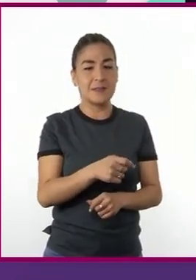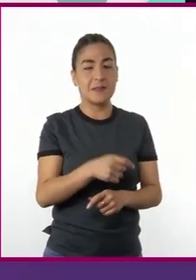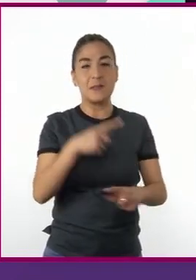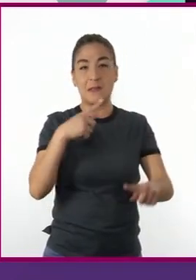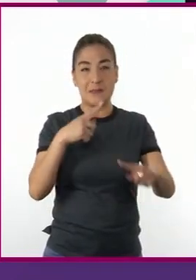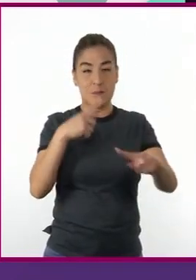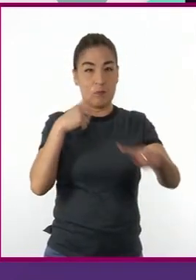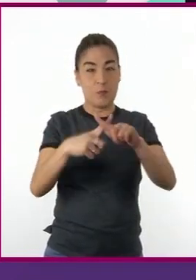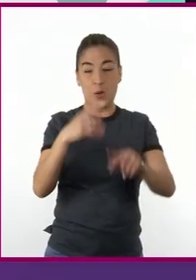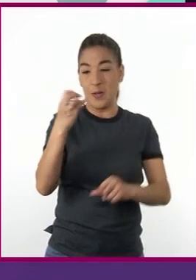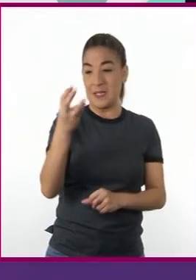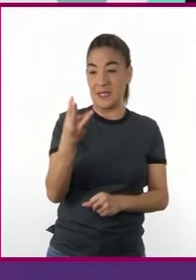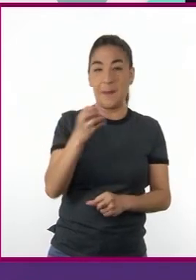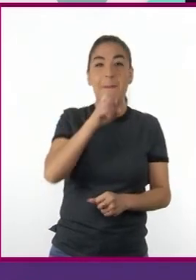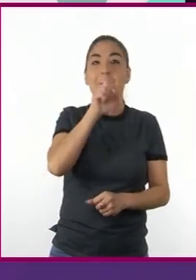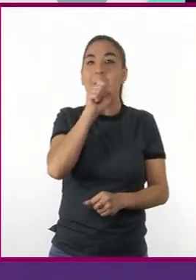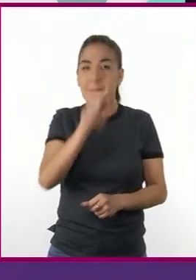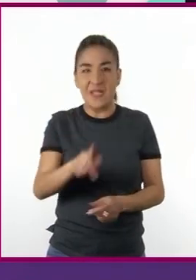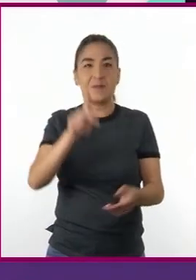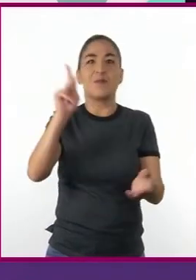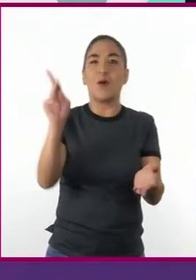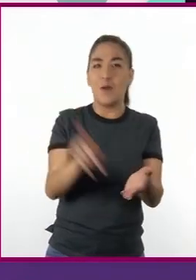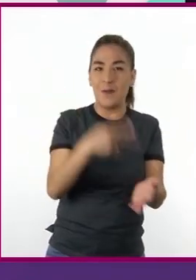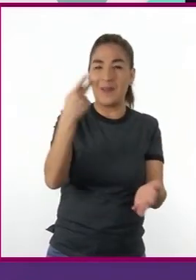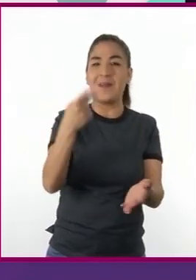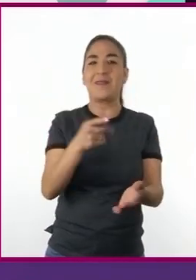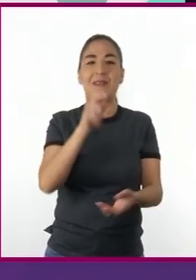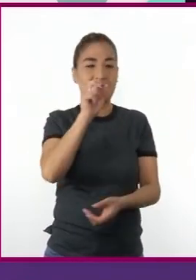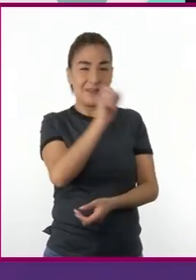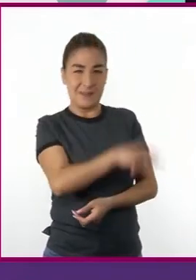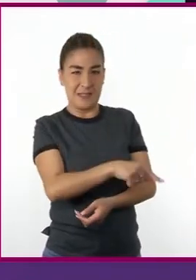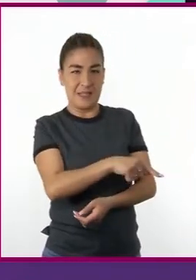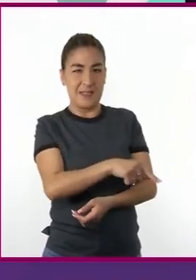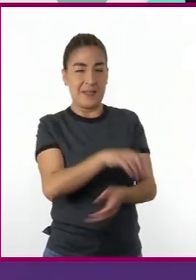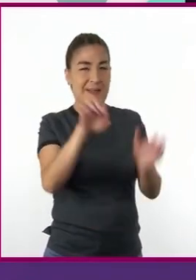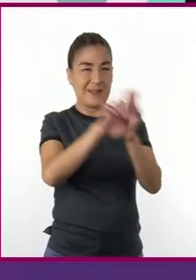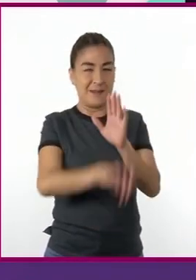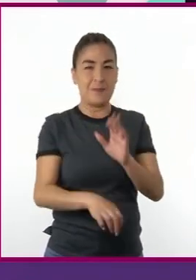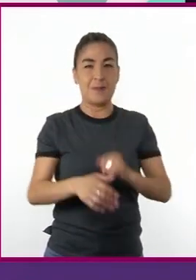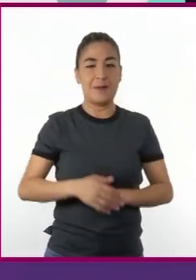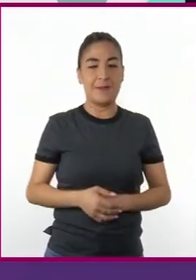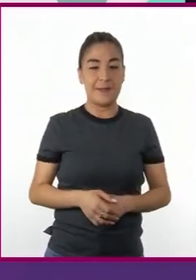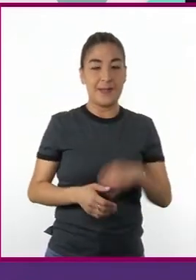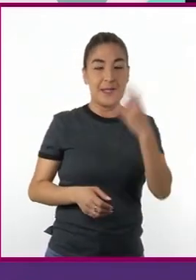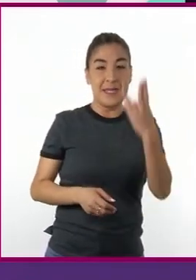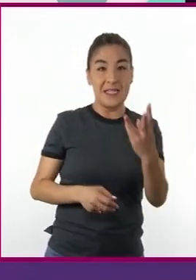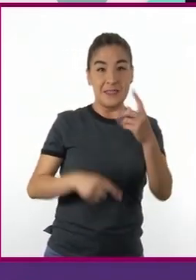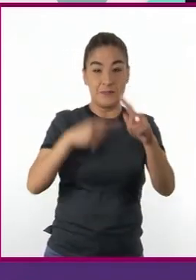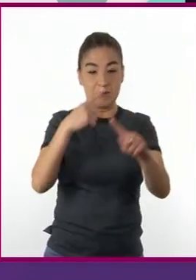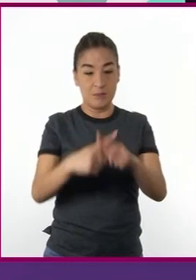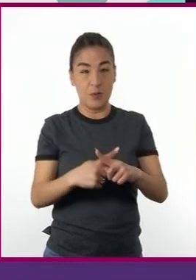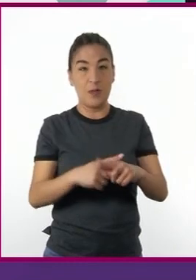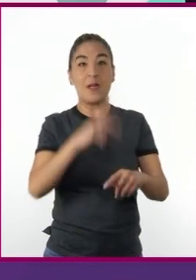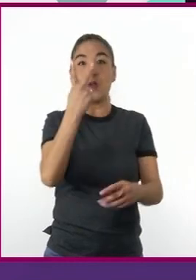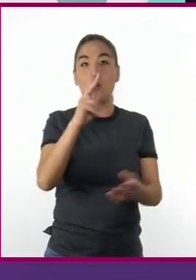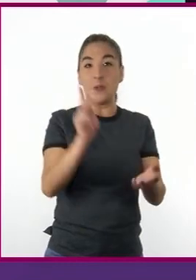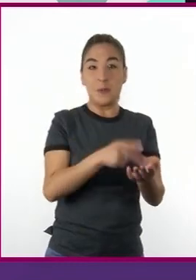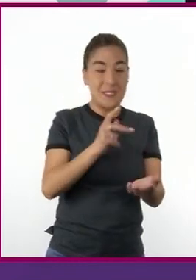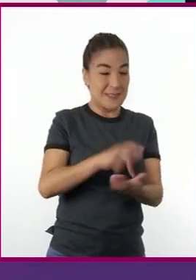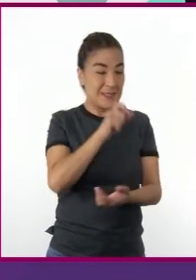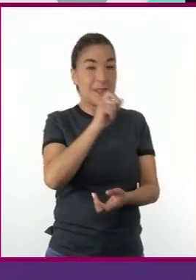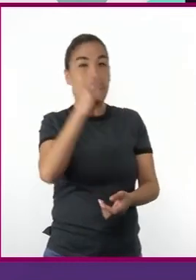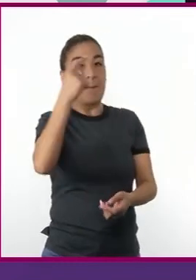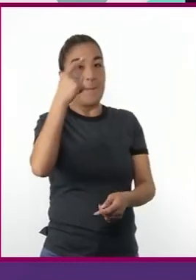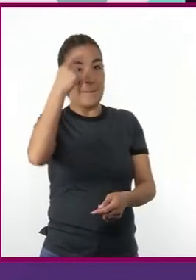3 se repite nuevamente, es decir, al 3 lo multiplicamos 2 veces por el tiempo